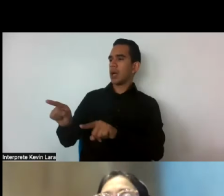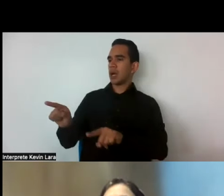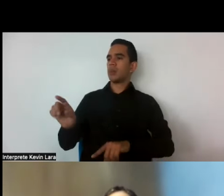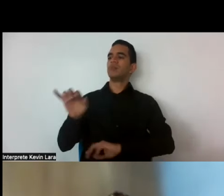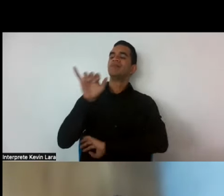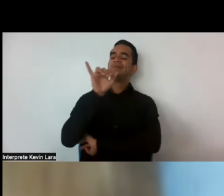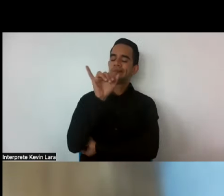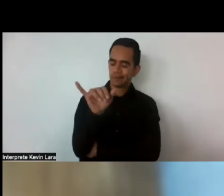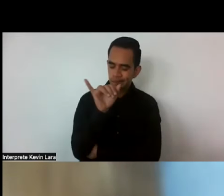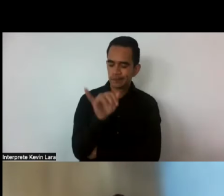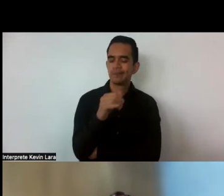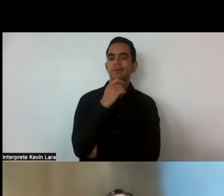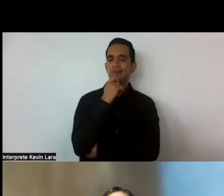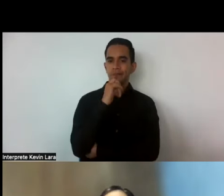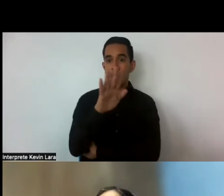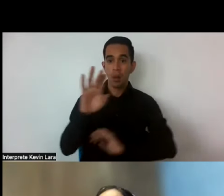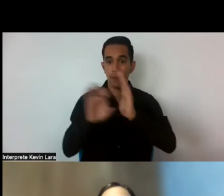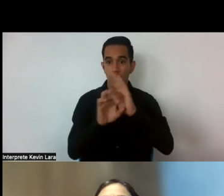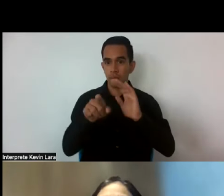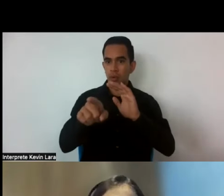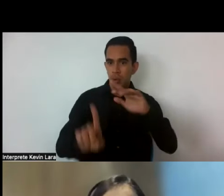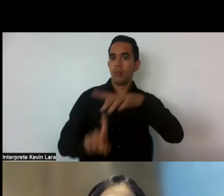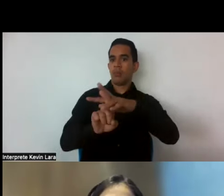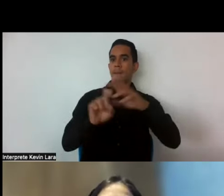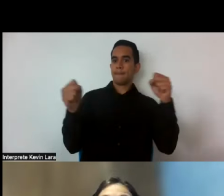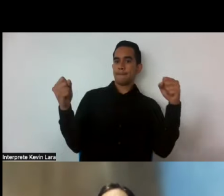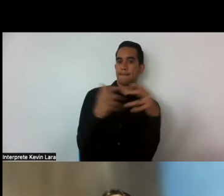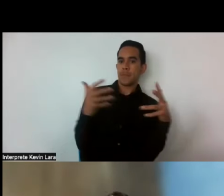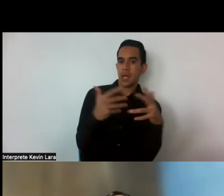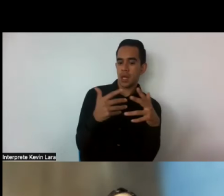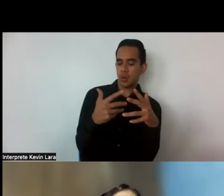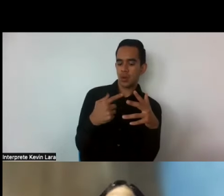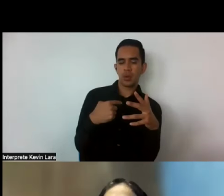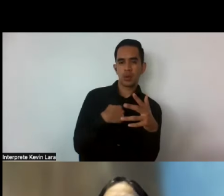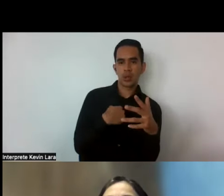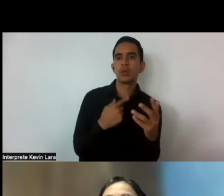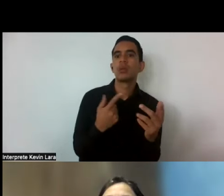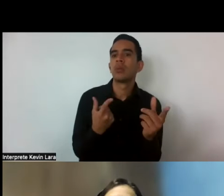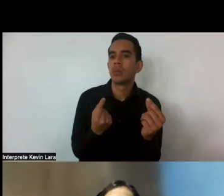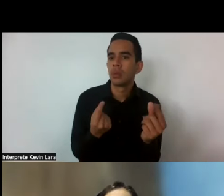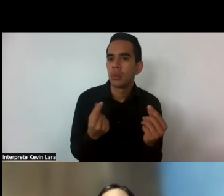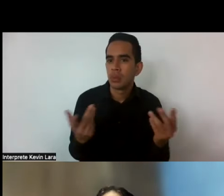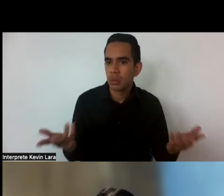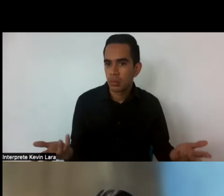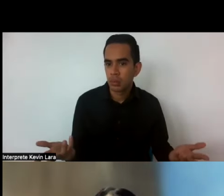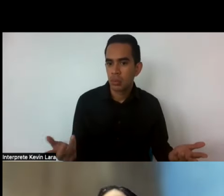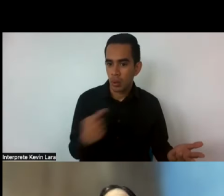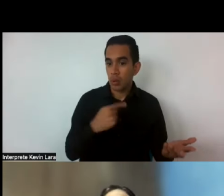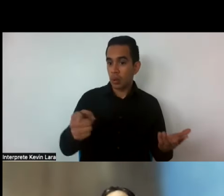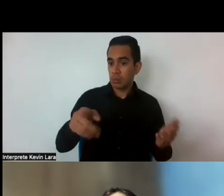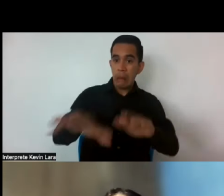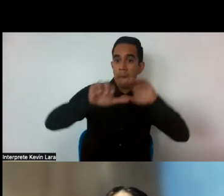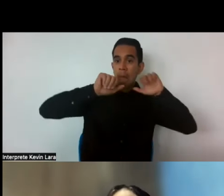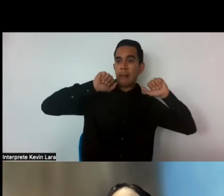miedo, yo tengo que también entender cómo me estoy gestionando, cómo me estoy conectando al entorno. Y estoy dando